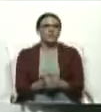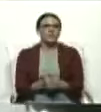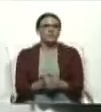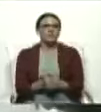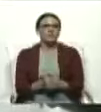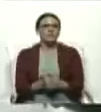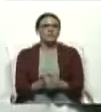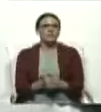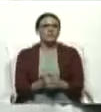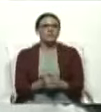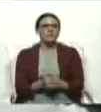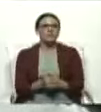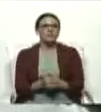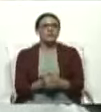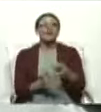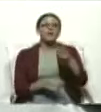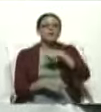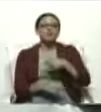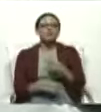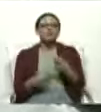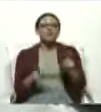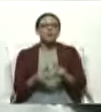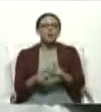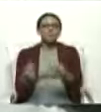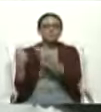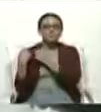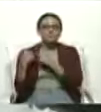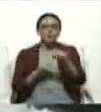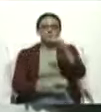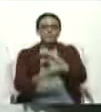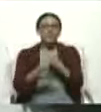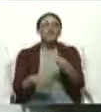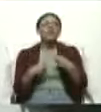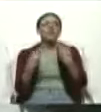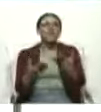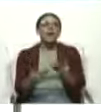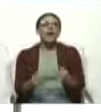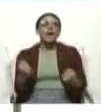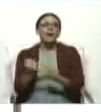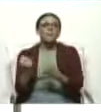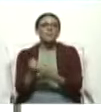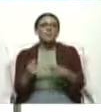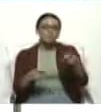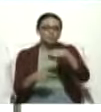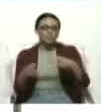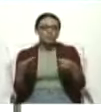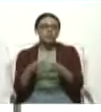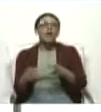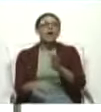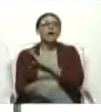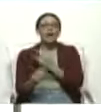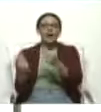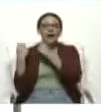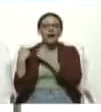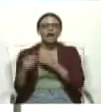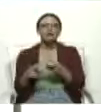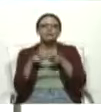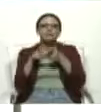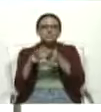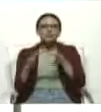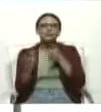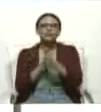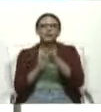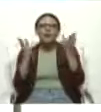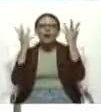Brapeptor, que apoyan este tipo de loables jornadas. Igualmente, nos están acompañando el día de